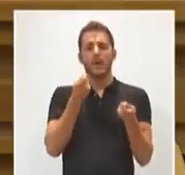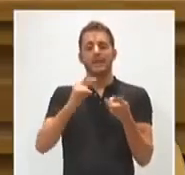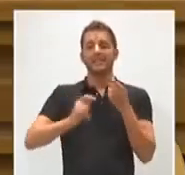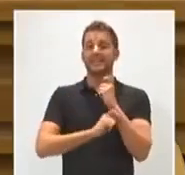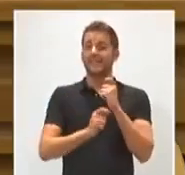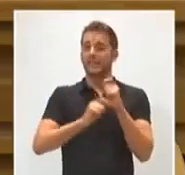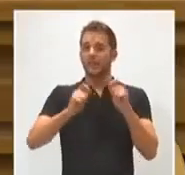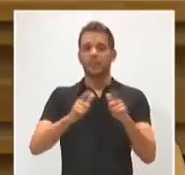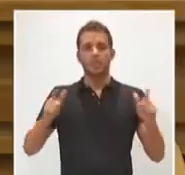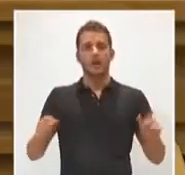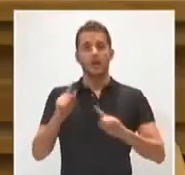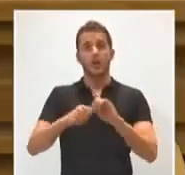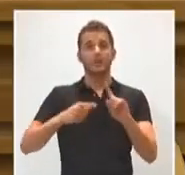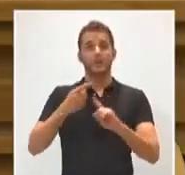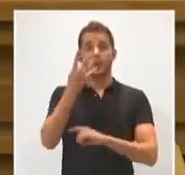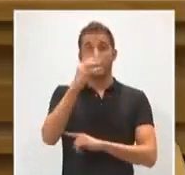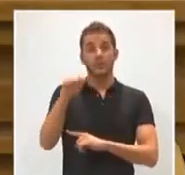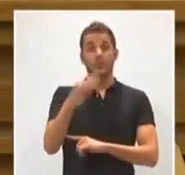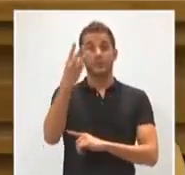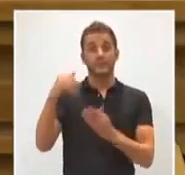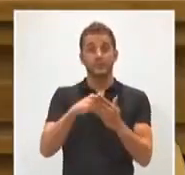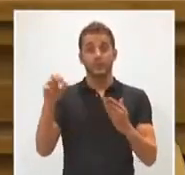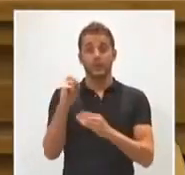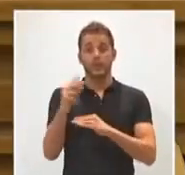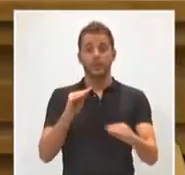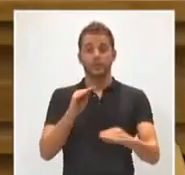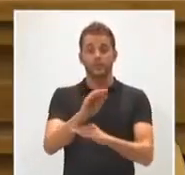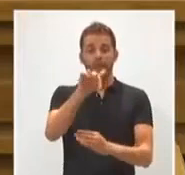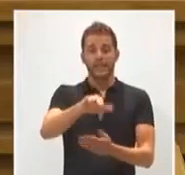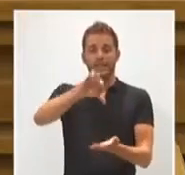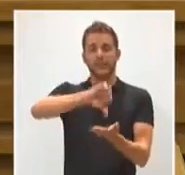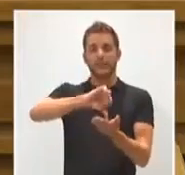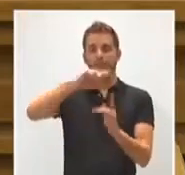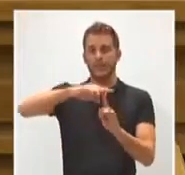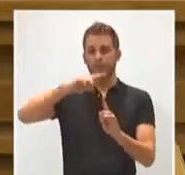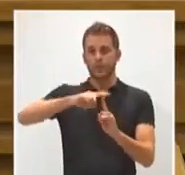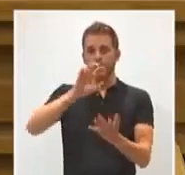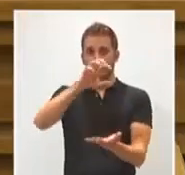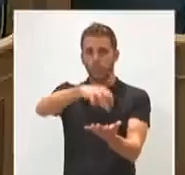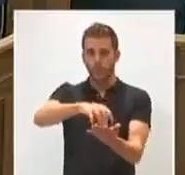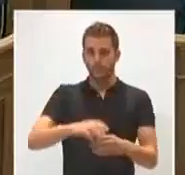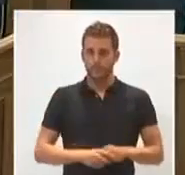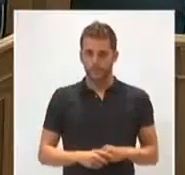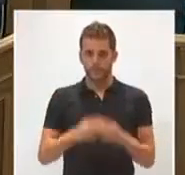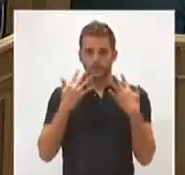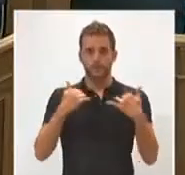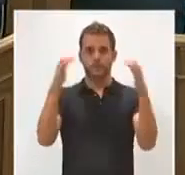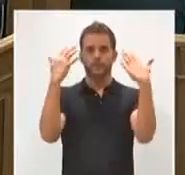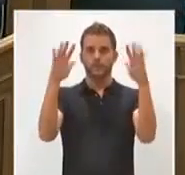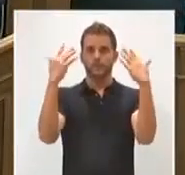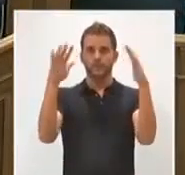por un montante de 4,3 millones de euros que estará obviamente aquí en la capital en toledo en los primeros meses